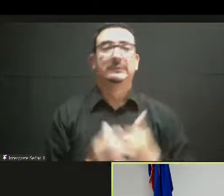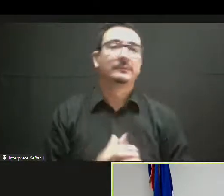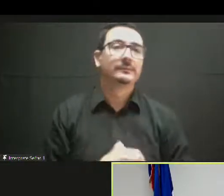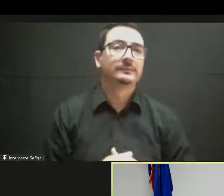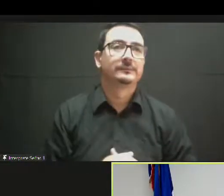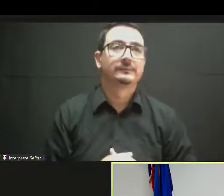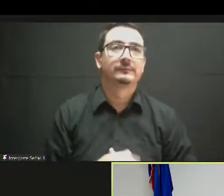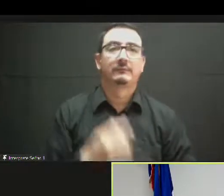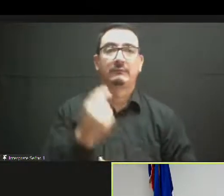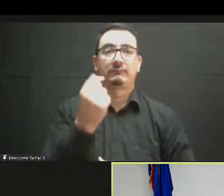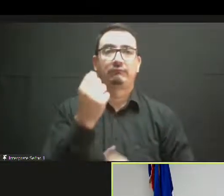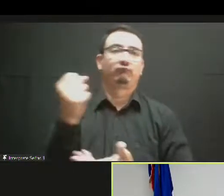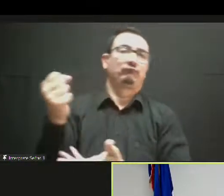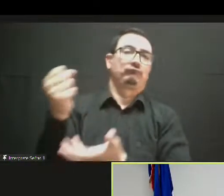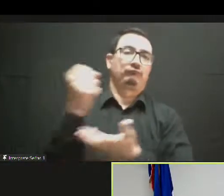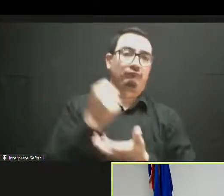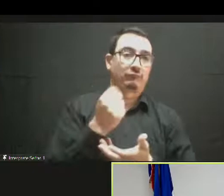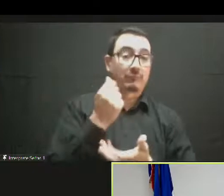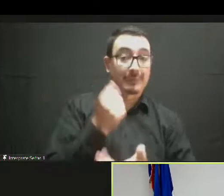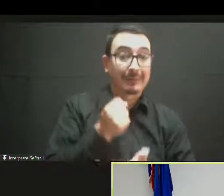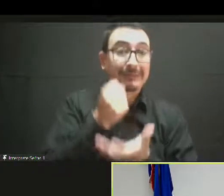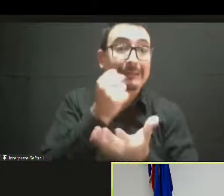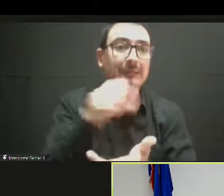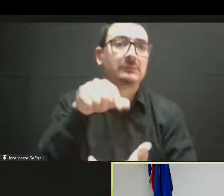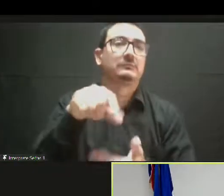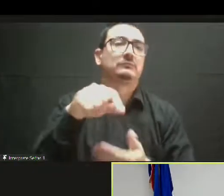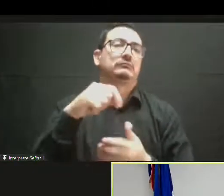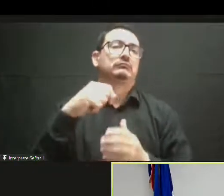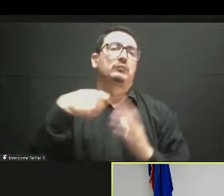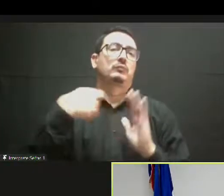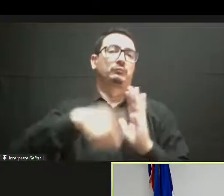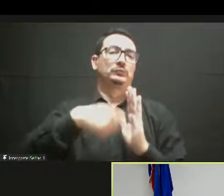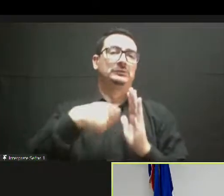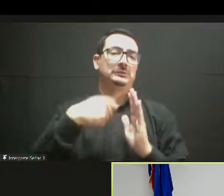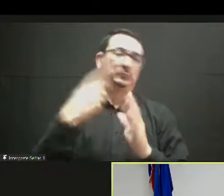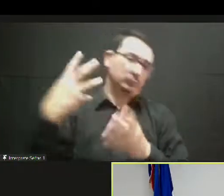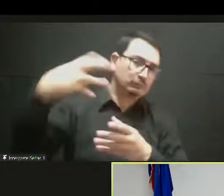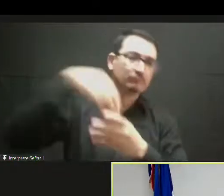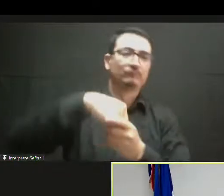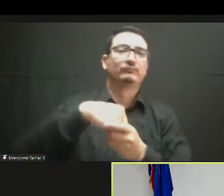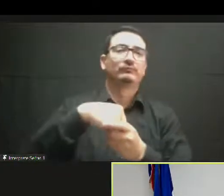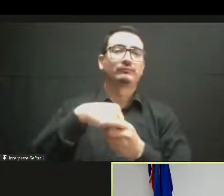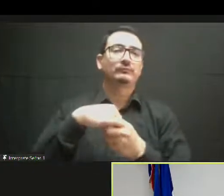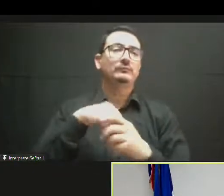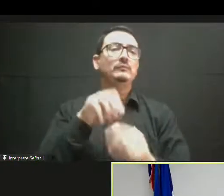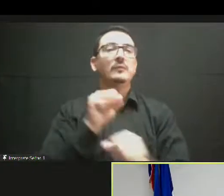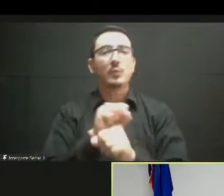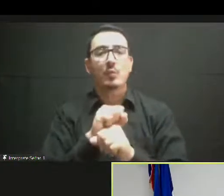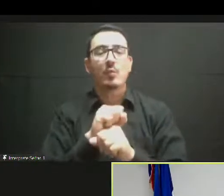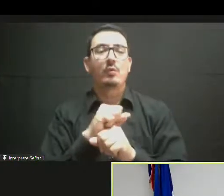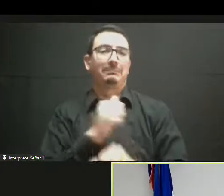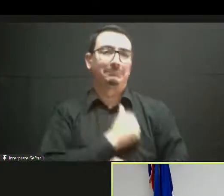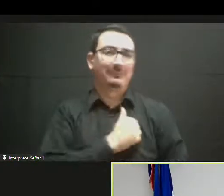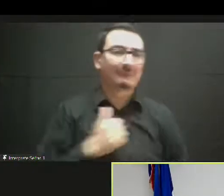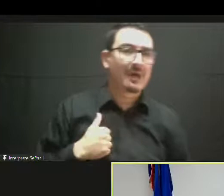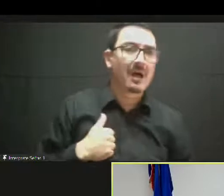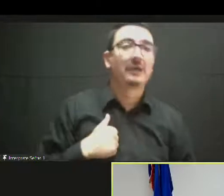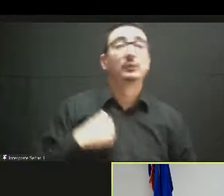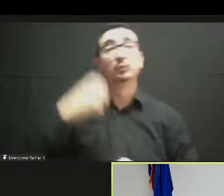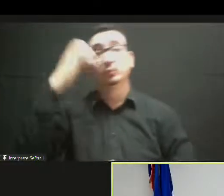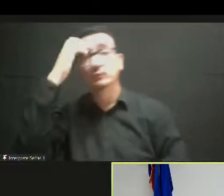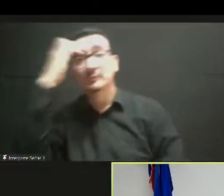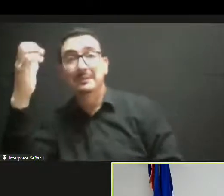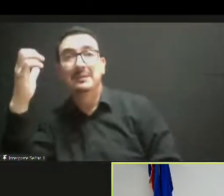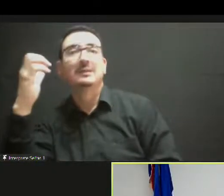se contempla el abordaje de las políticas, iniciativas y acciones públicas y privadas que favorecen el acceso al financiamiento